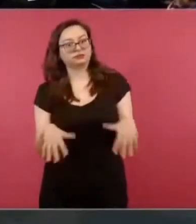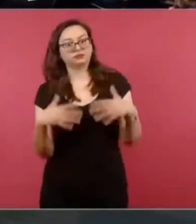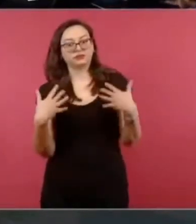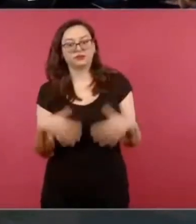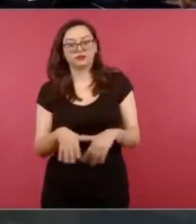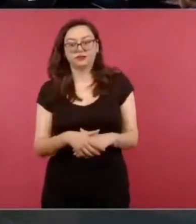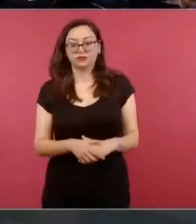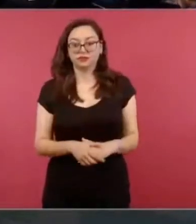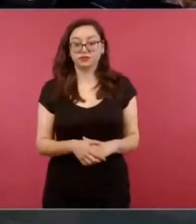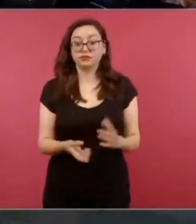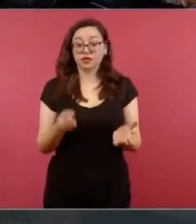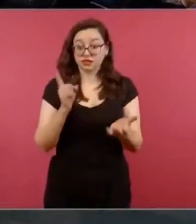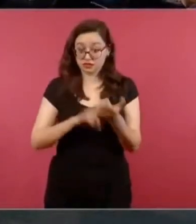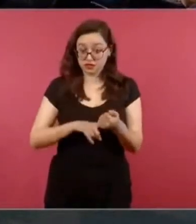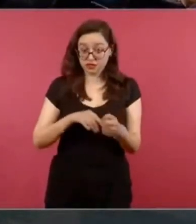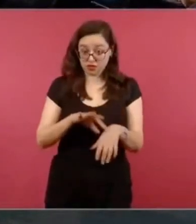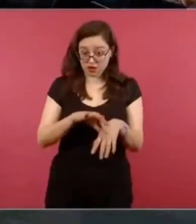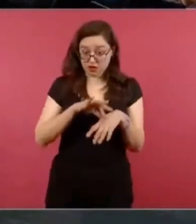objetivas